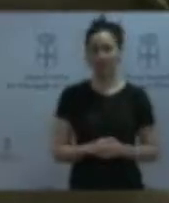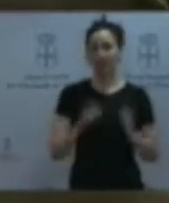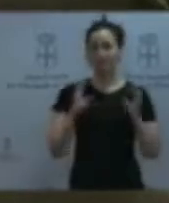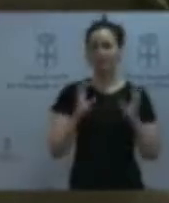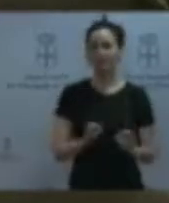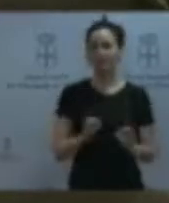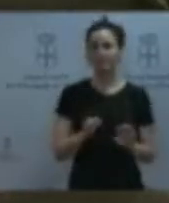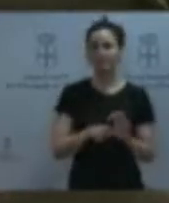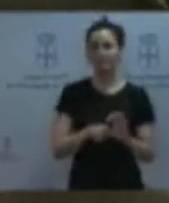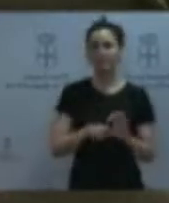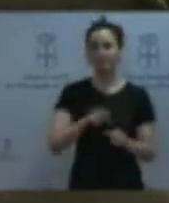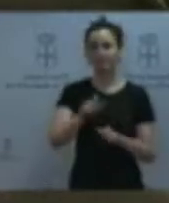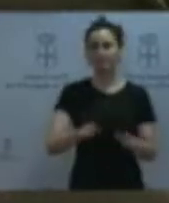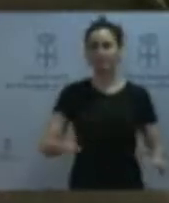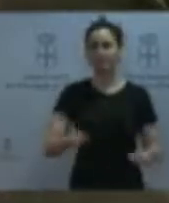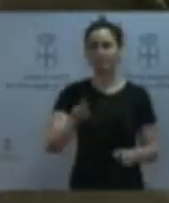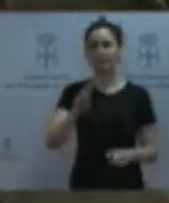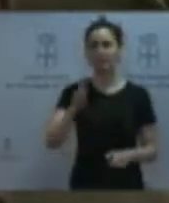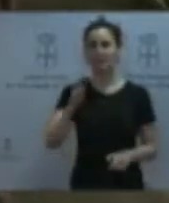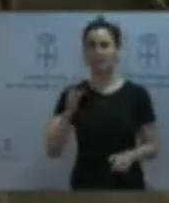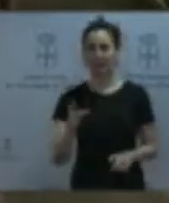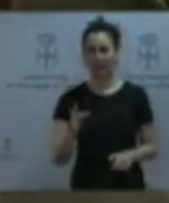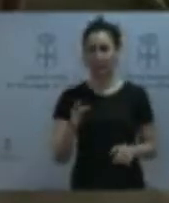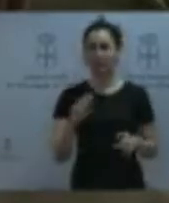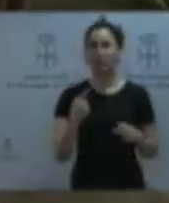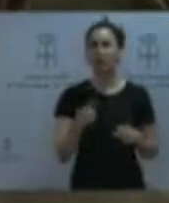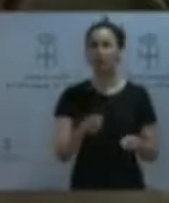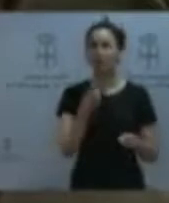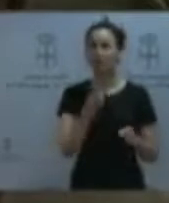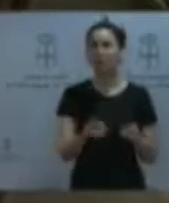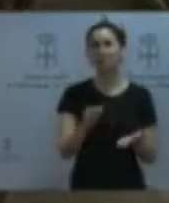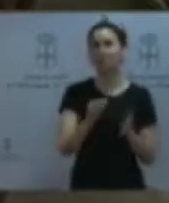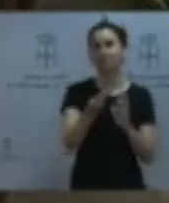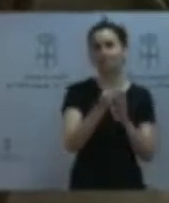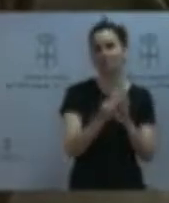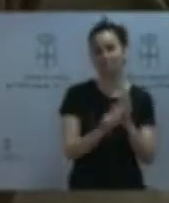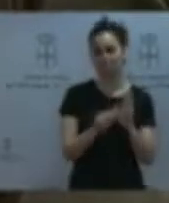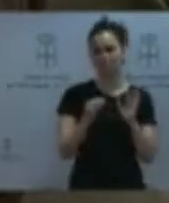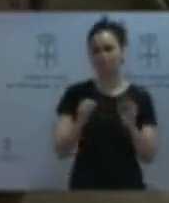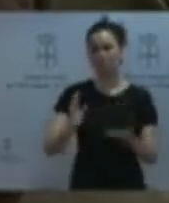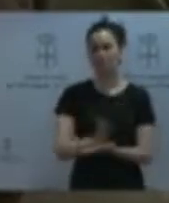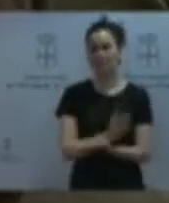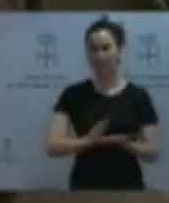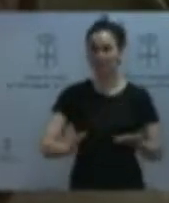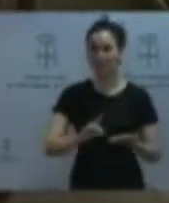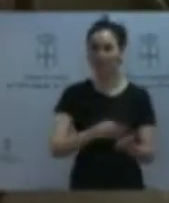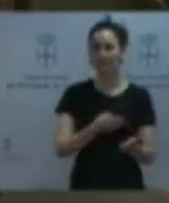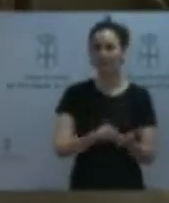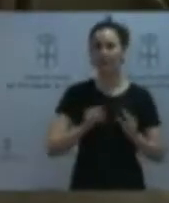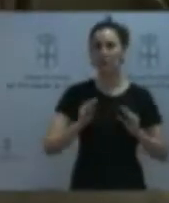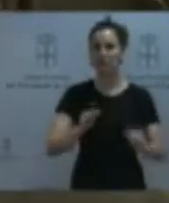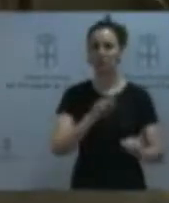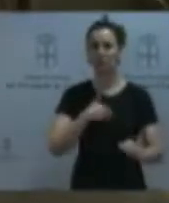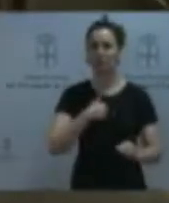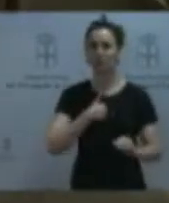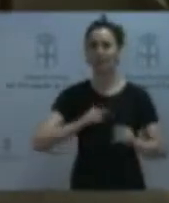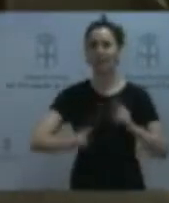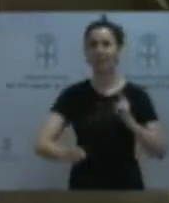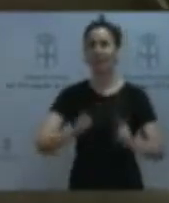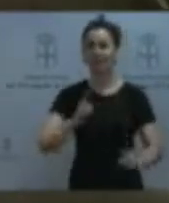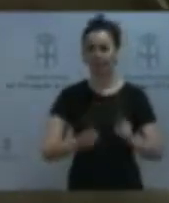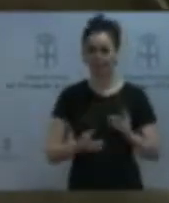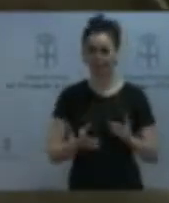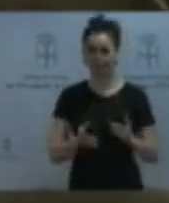con claridad la distinción entre funciones técnicas y funciones de dirección y en ningún caso aparecen entremezcladas